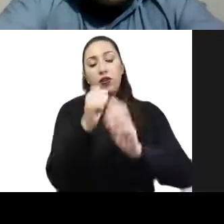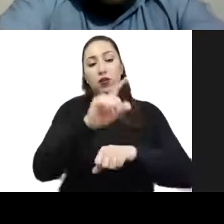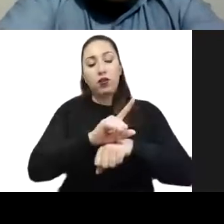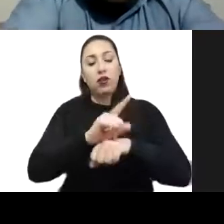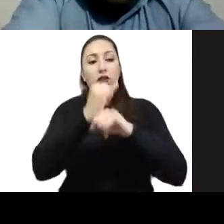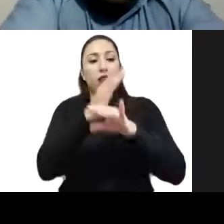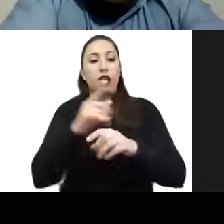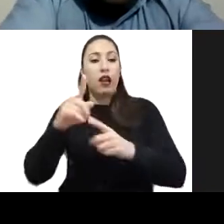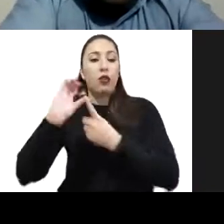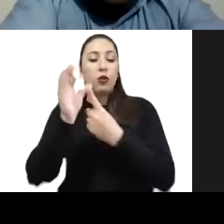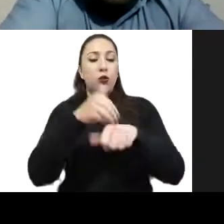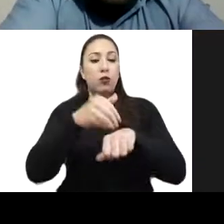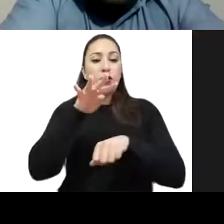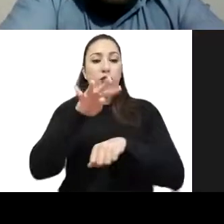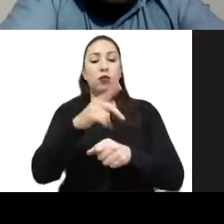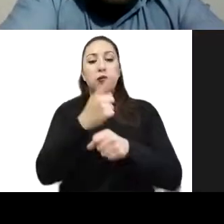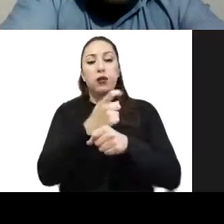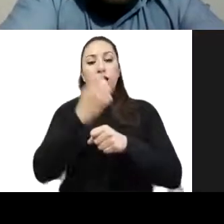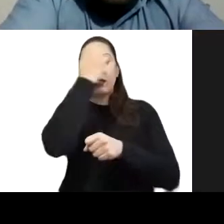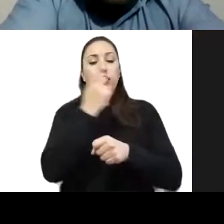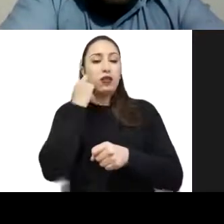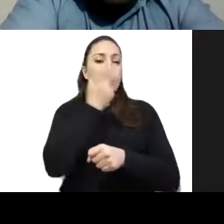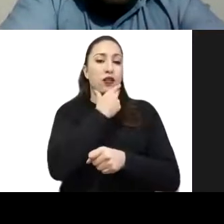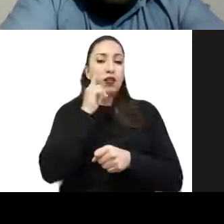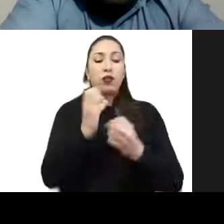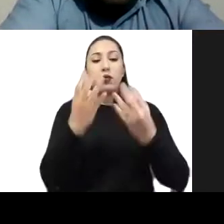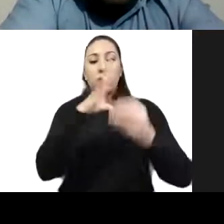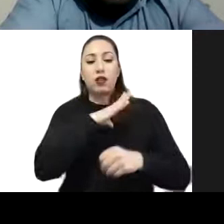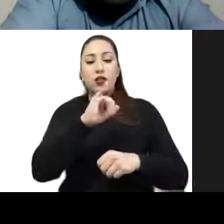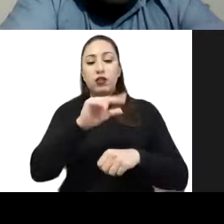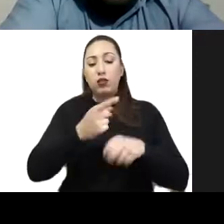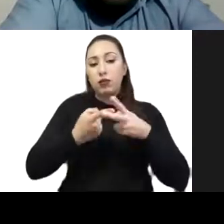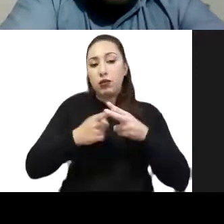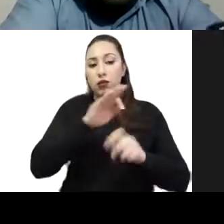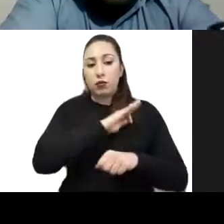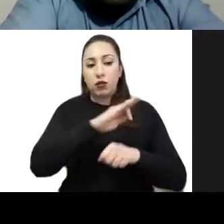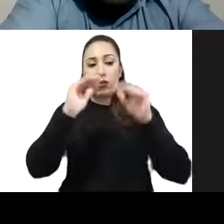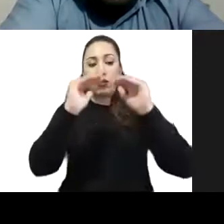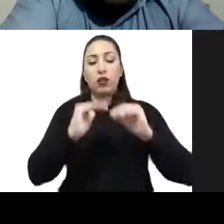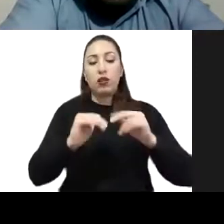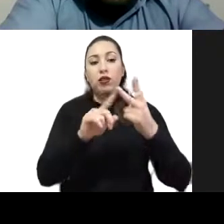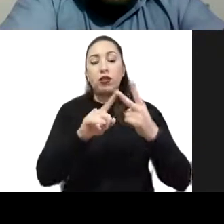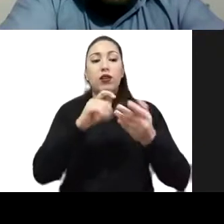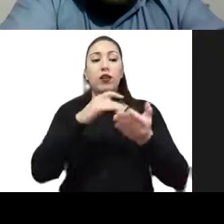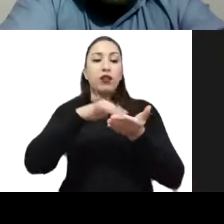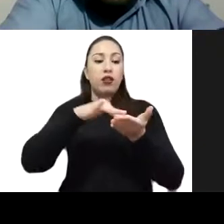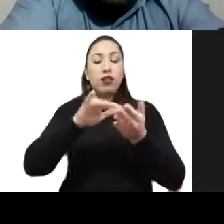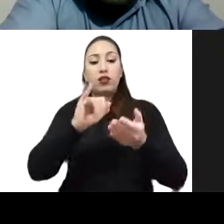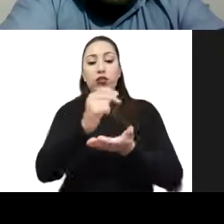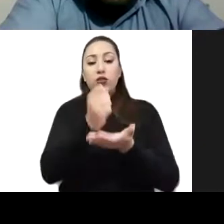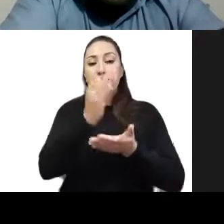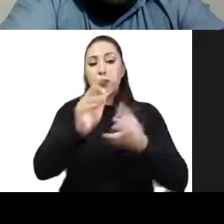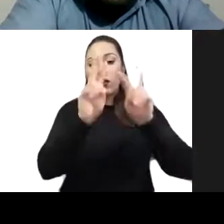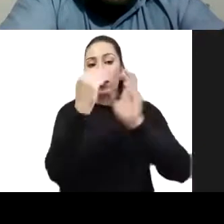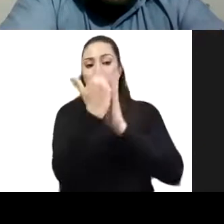Educación. 1. Lista de asistencia y verificación de quórum. 2. Lectura, discusión y aprobación del orden del día. 3.